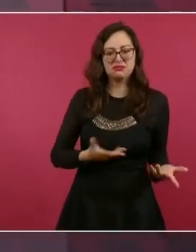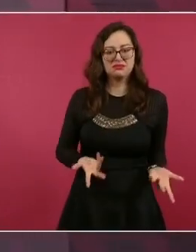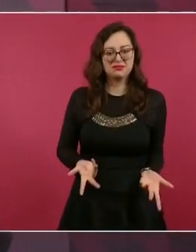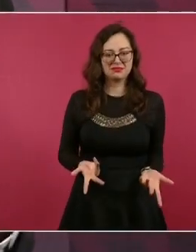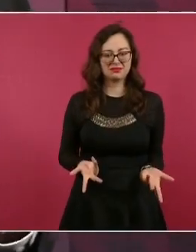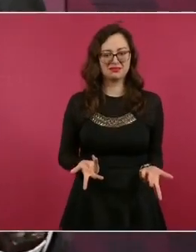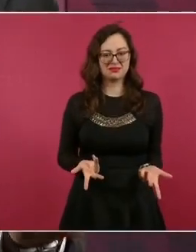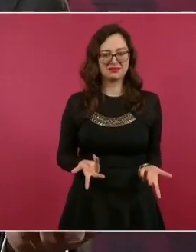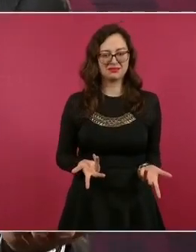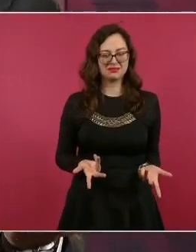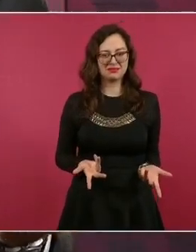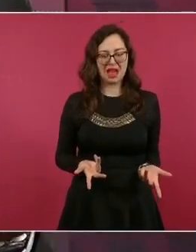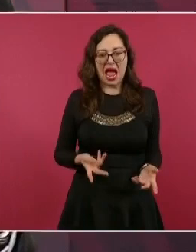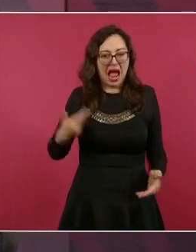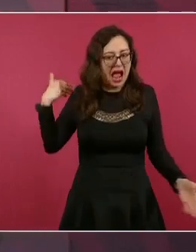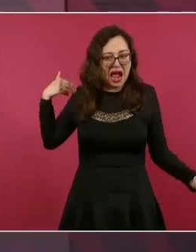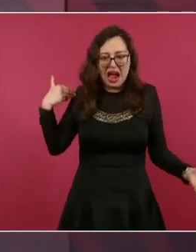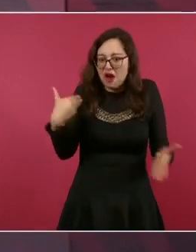¿cómo